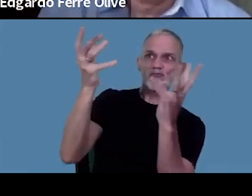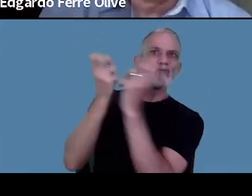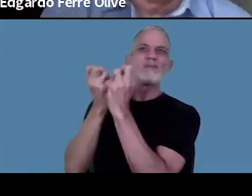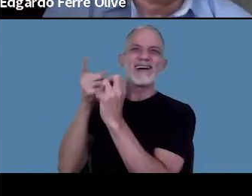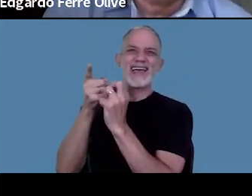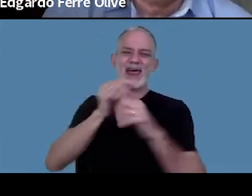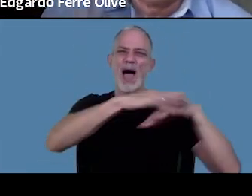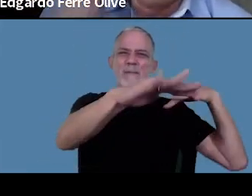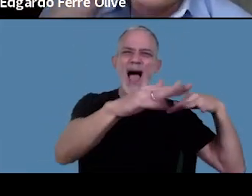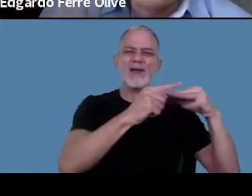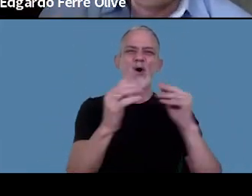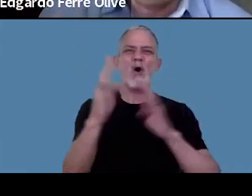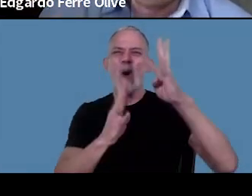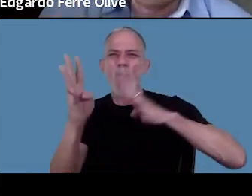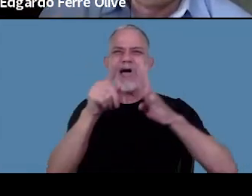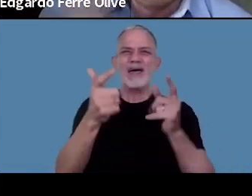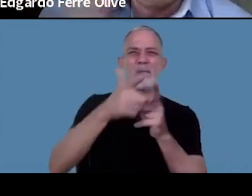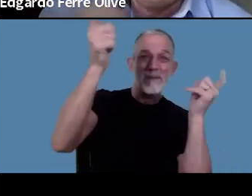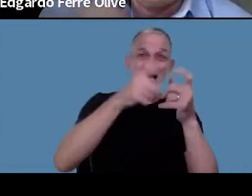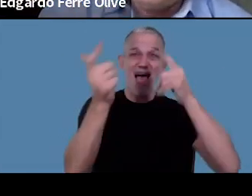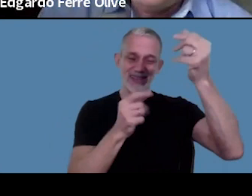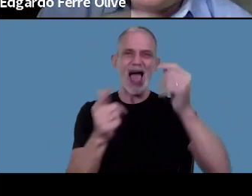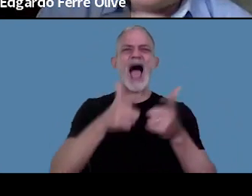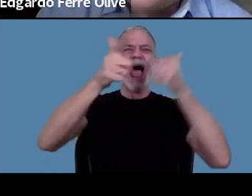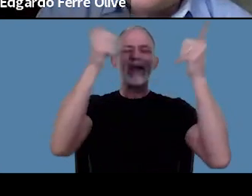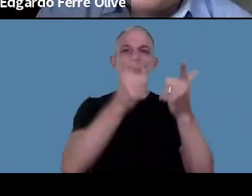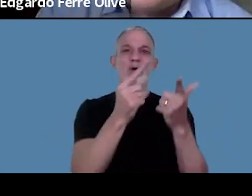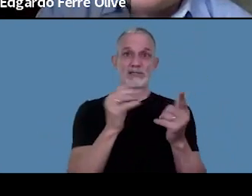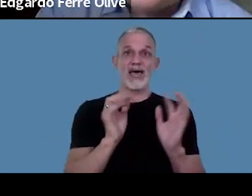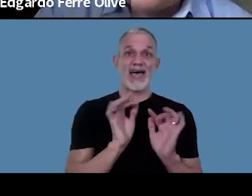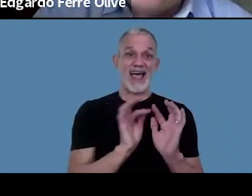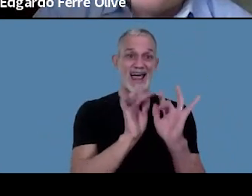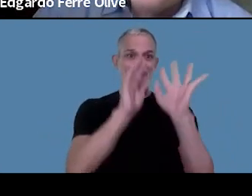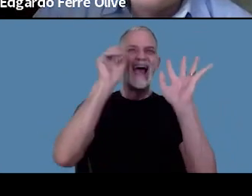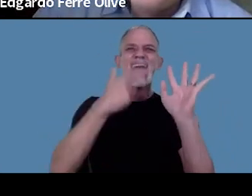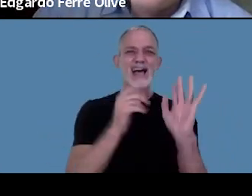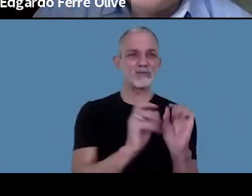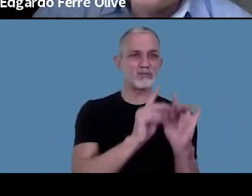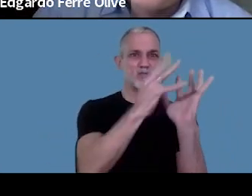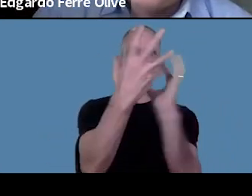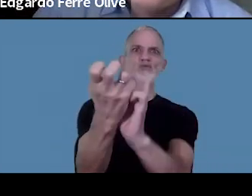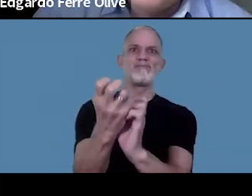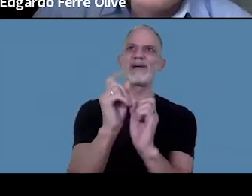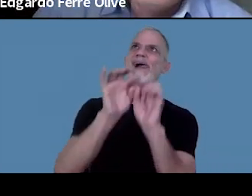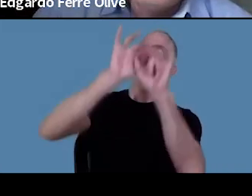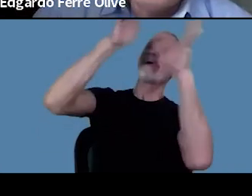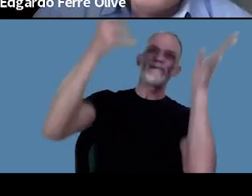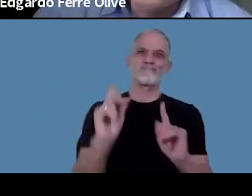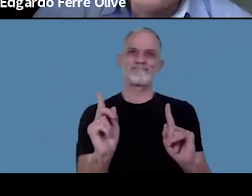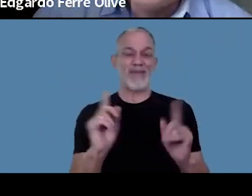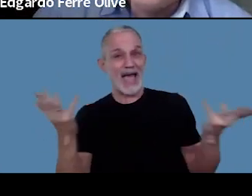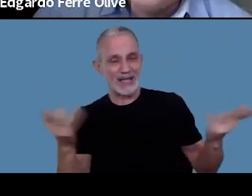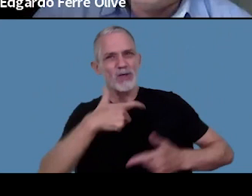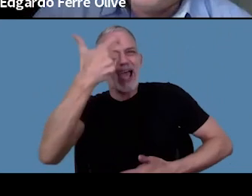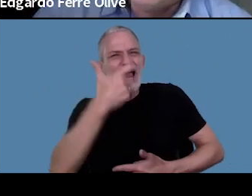si seguimos no teniendo árboles, no teniendo todos esos bosques, nos vamos a encontrar que el calentamiento